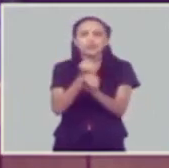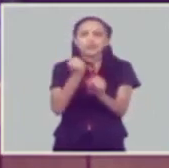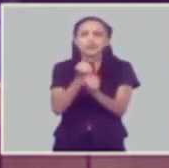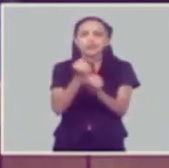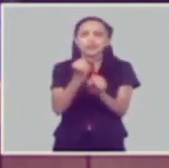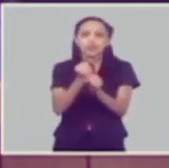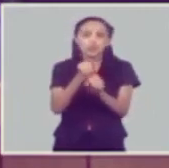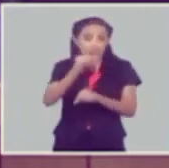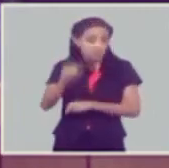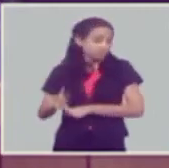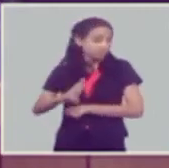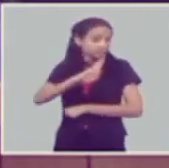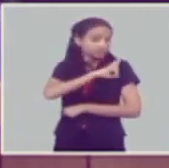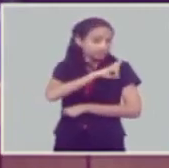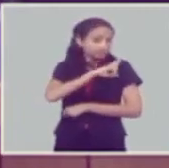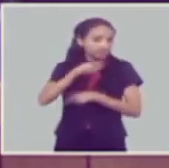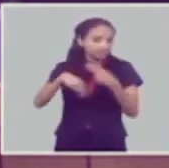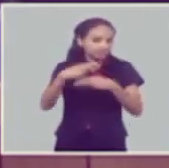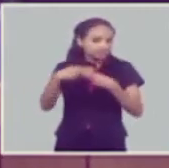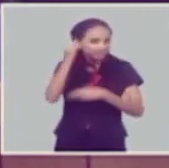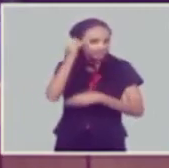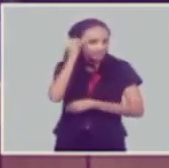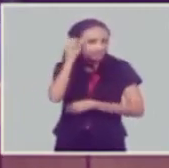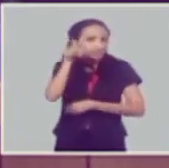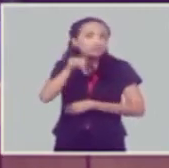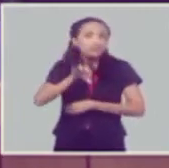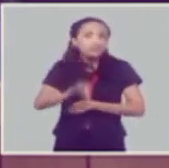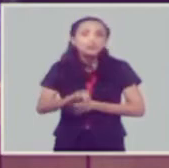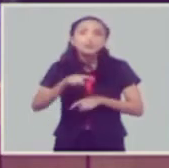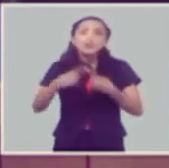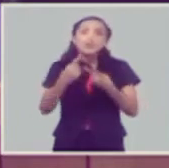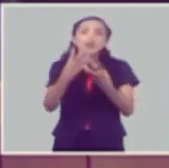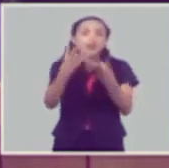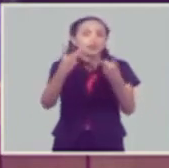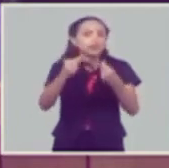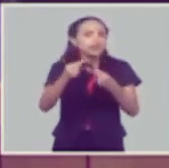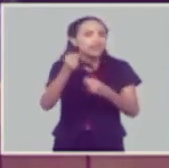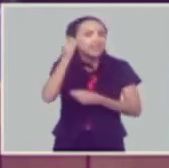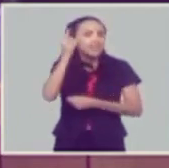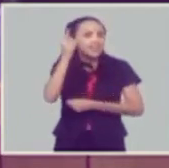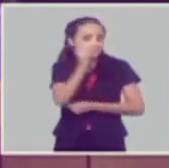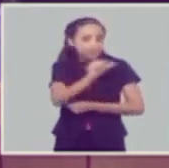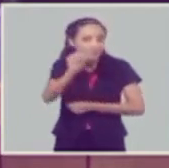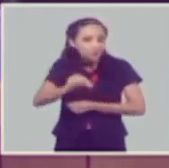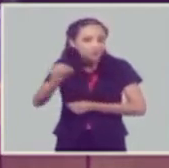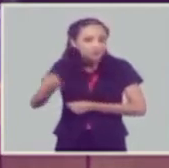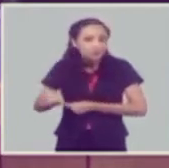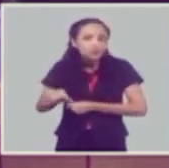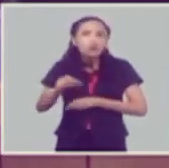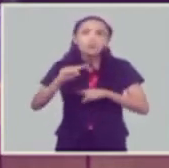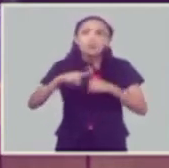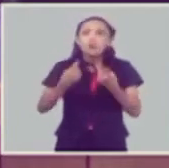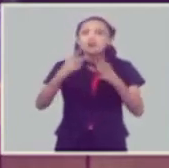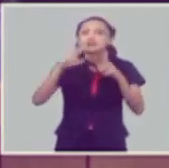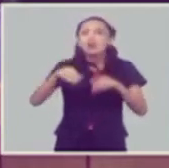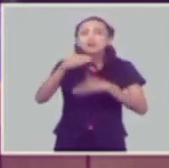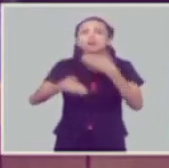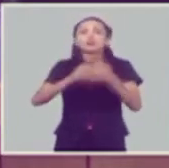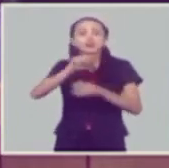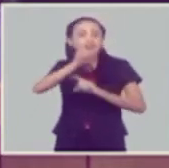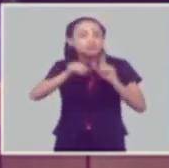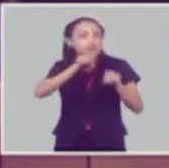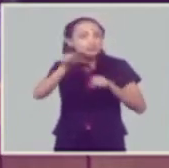su elaboración, sobre todo a partir del alto número de opiniones como resultado de los procesos de consulta